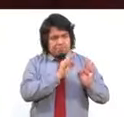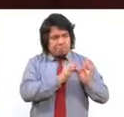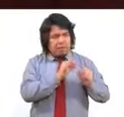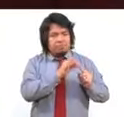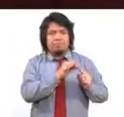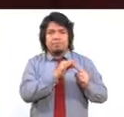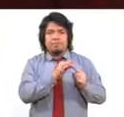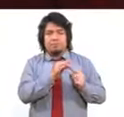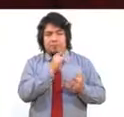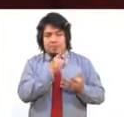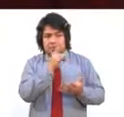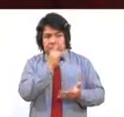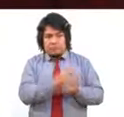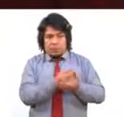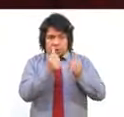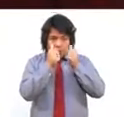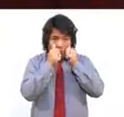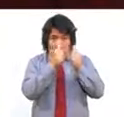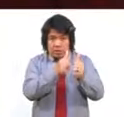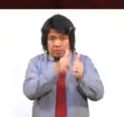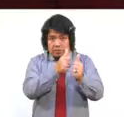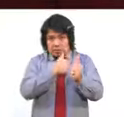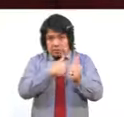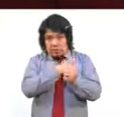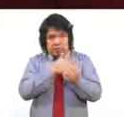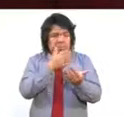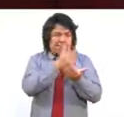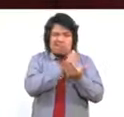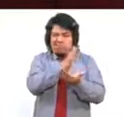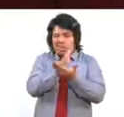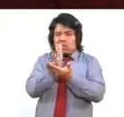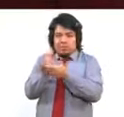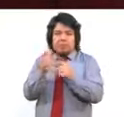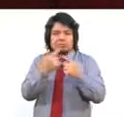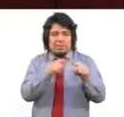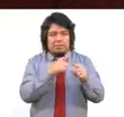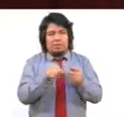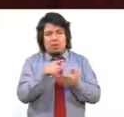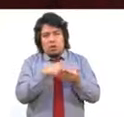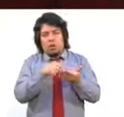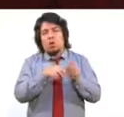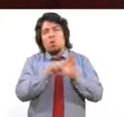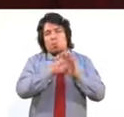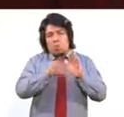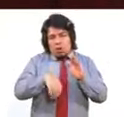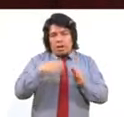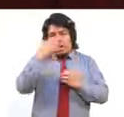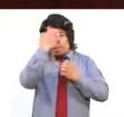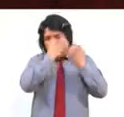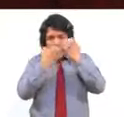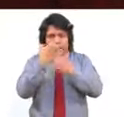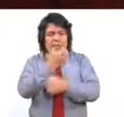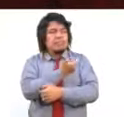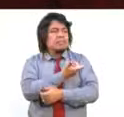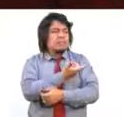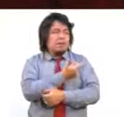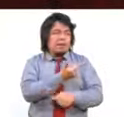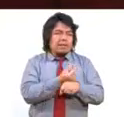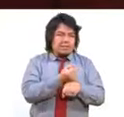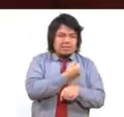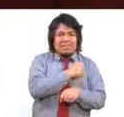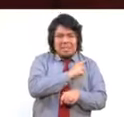no solamente a las diligencias que tenemos que hacer en cuanto a exámenes médicos, exámenes psicológicos y esto, que